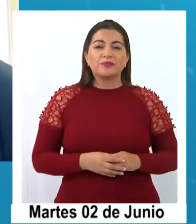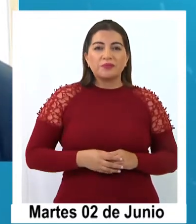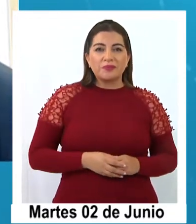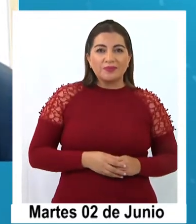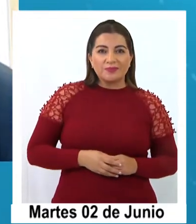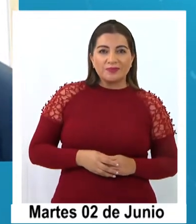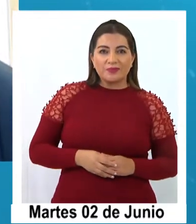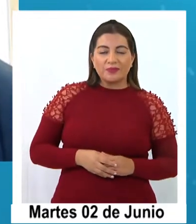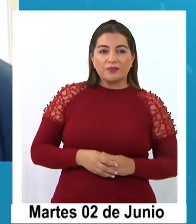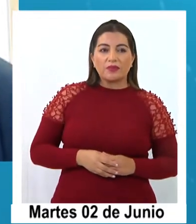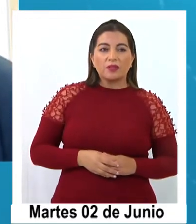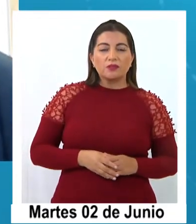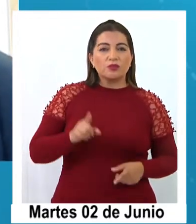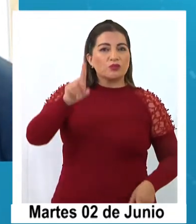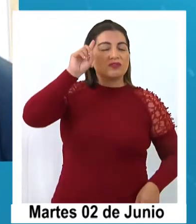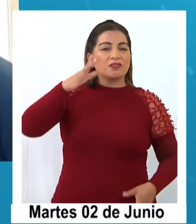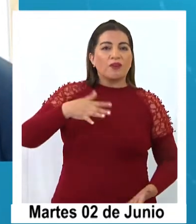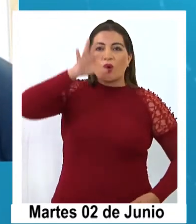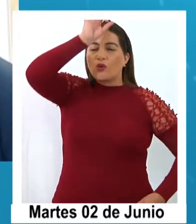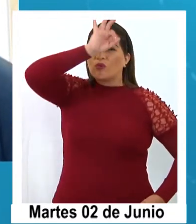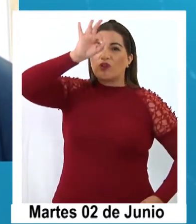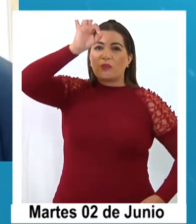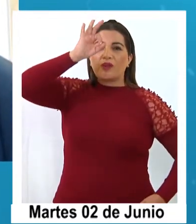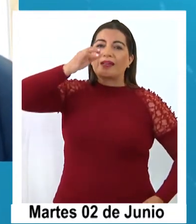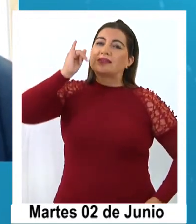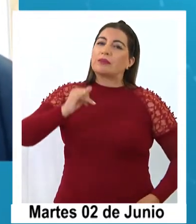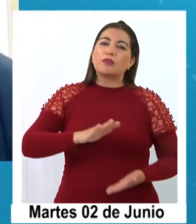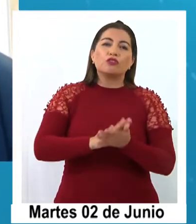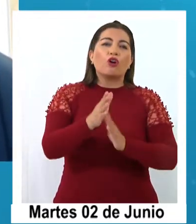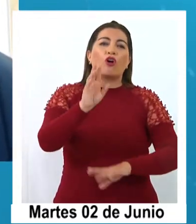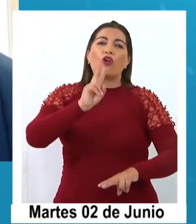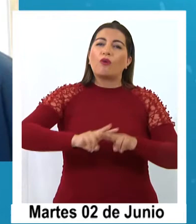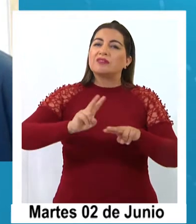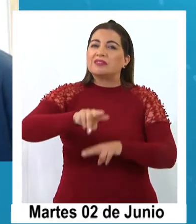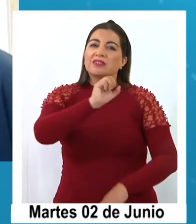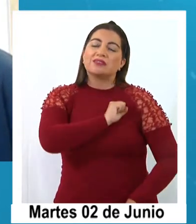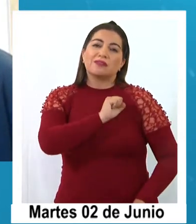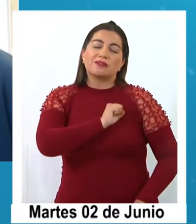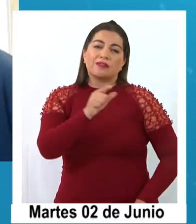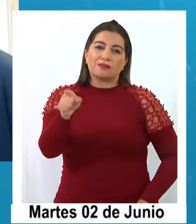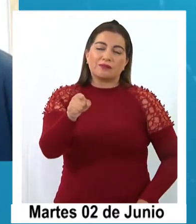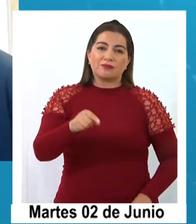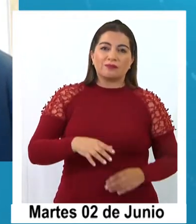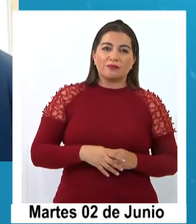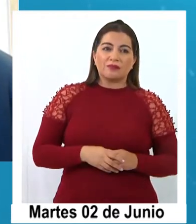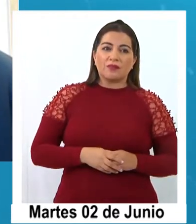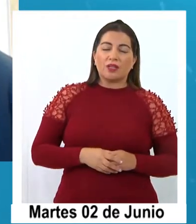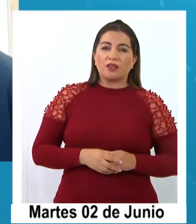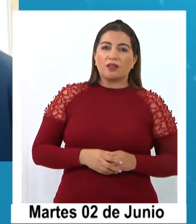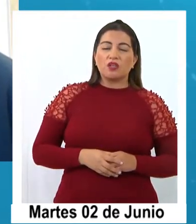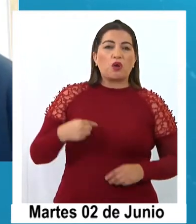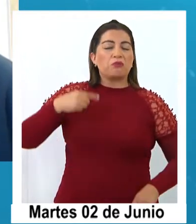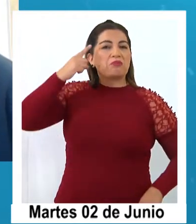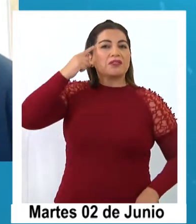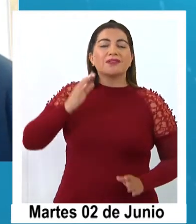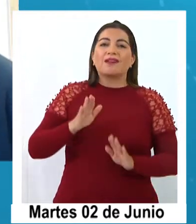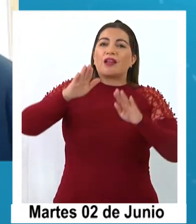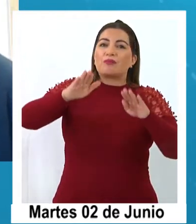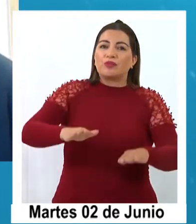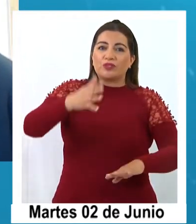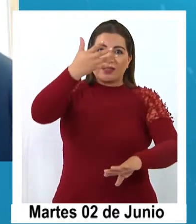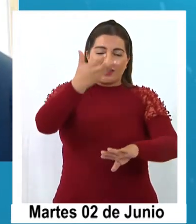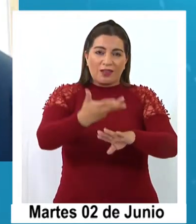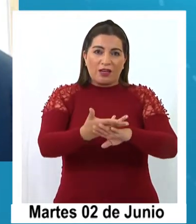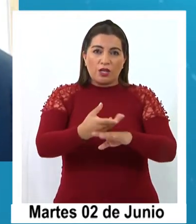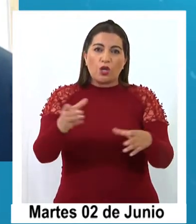alguna manera, digamos, se ha tomado una visión más bien centralista, centralizada, y se ha desconocido, digamos, el apoyo que pueden